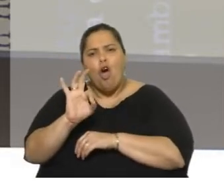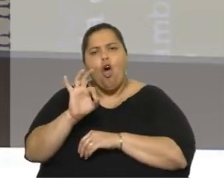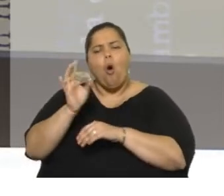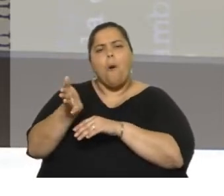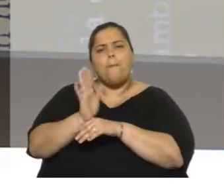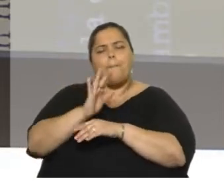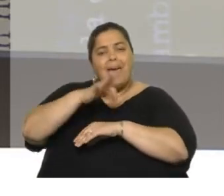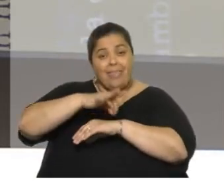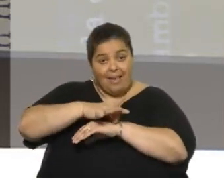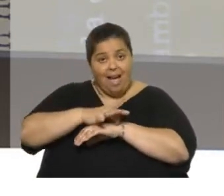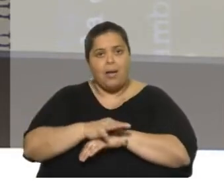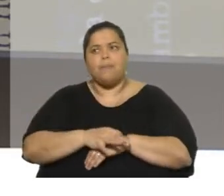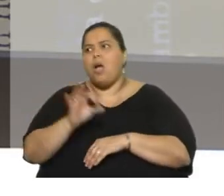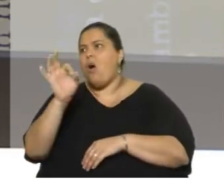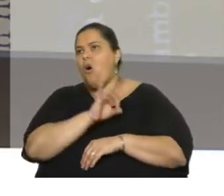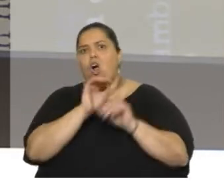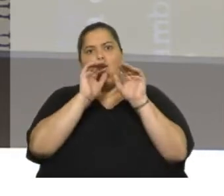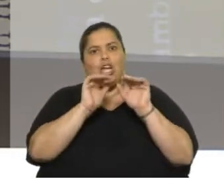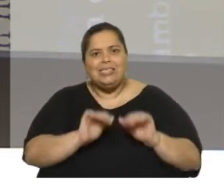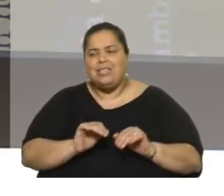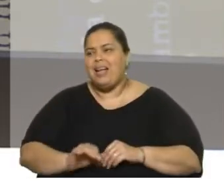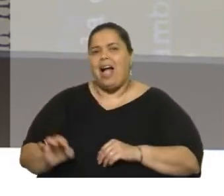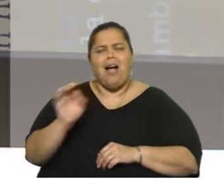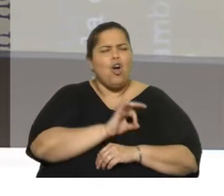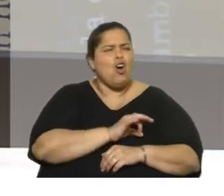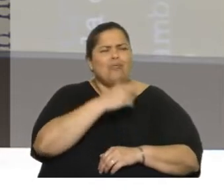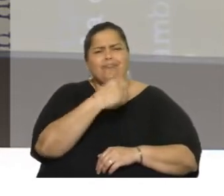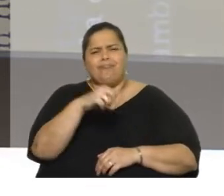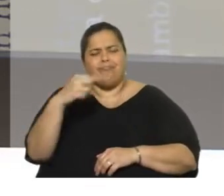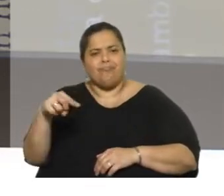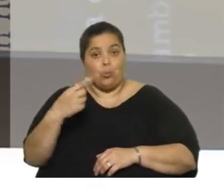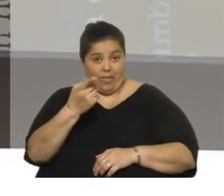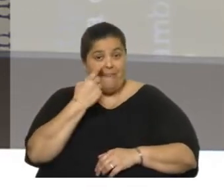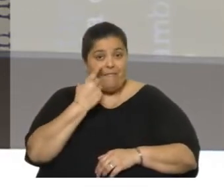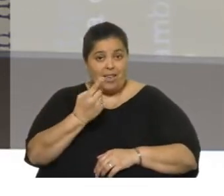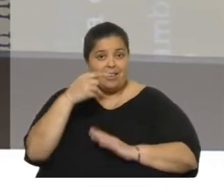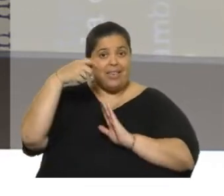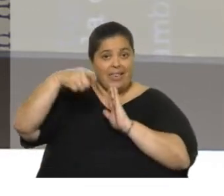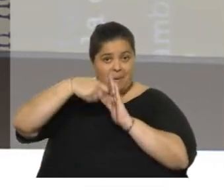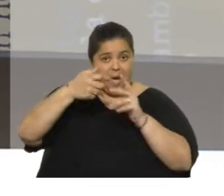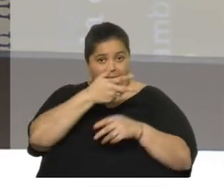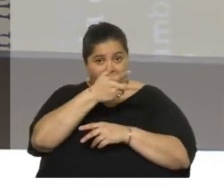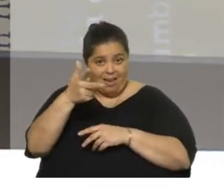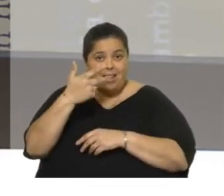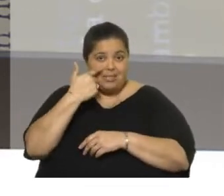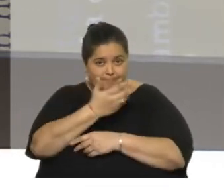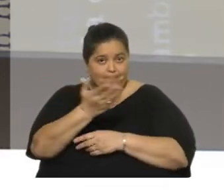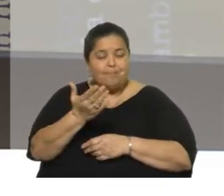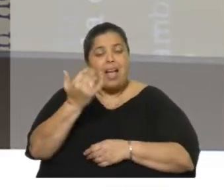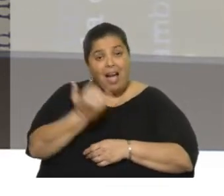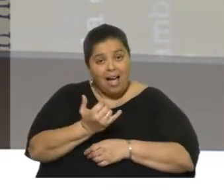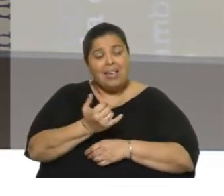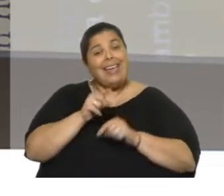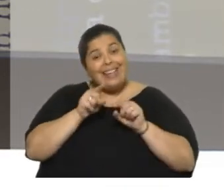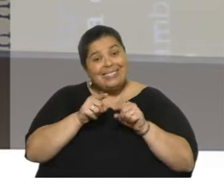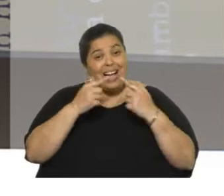sitios diferentes, en donde casi todo, bueno, ustedes lo ven ahí en las imágenes que estamos pasando, ¿no? Digo, ese